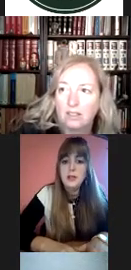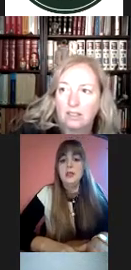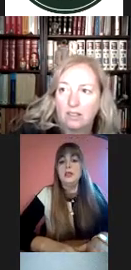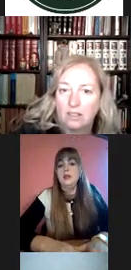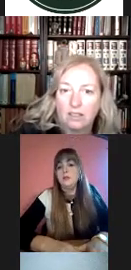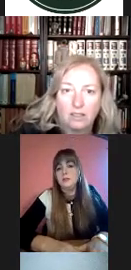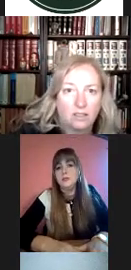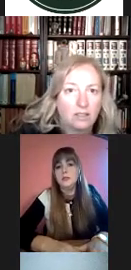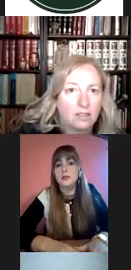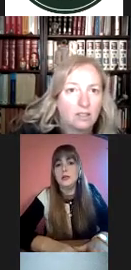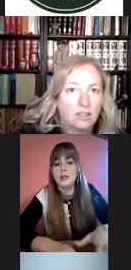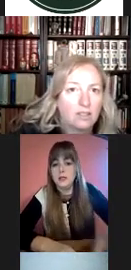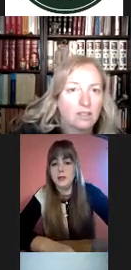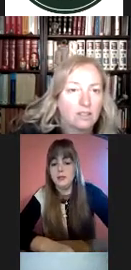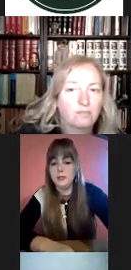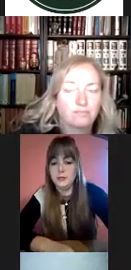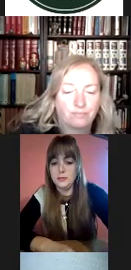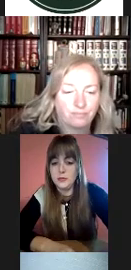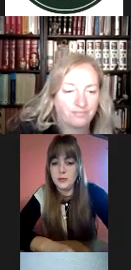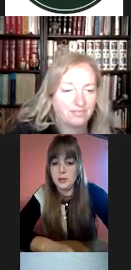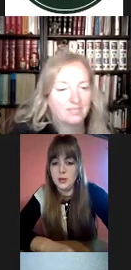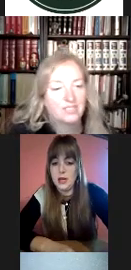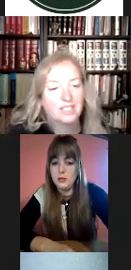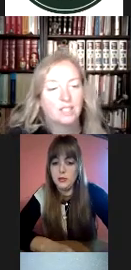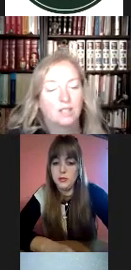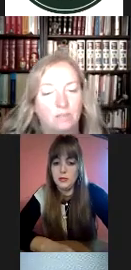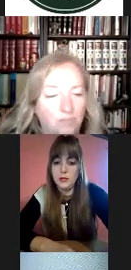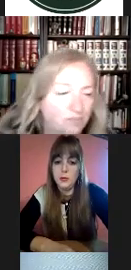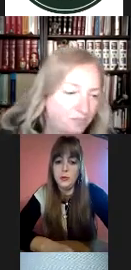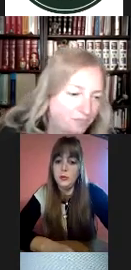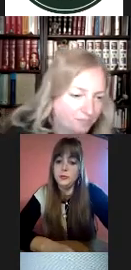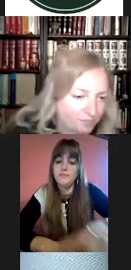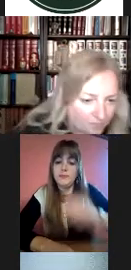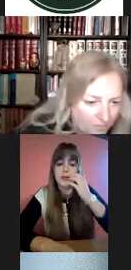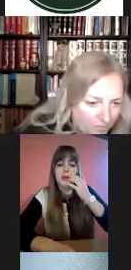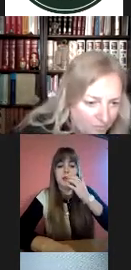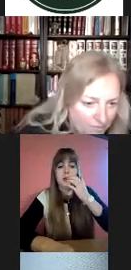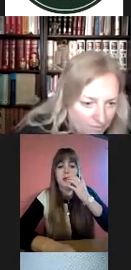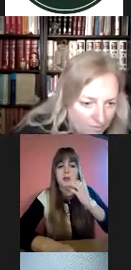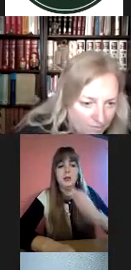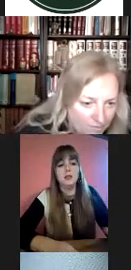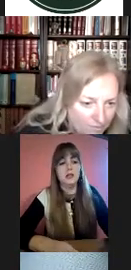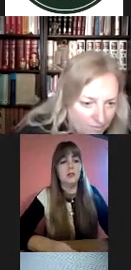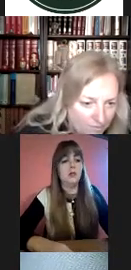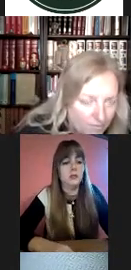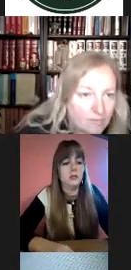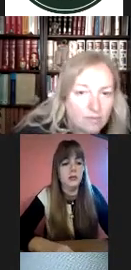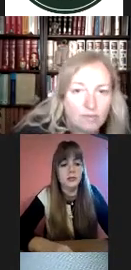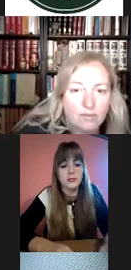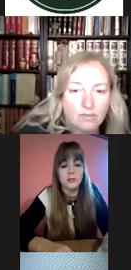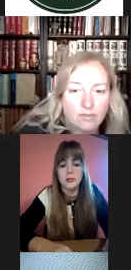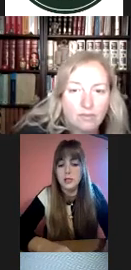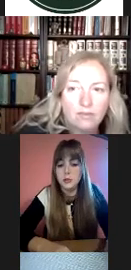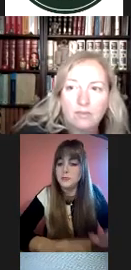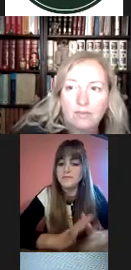Urbana. Y bueno, eso básicamente. Hagamos, movámonos y exijamos como